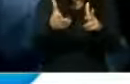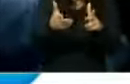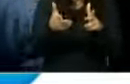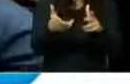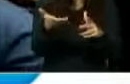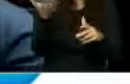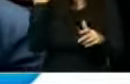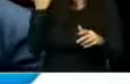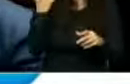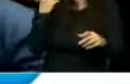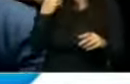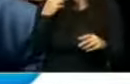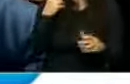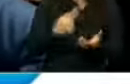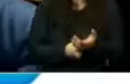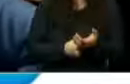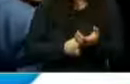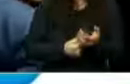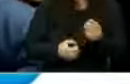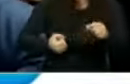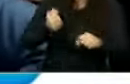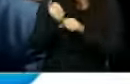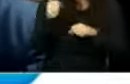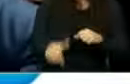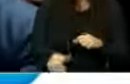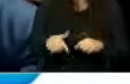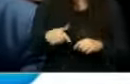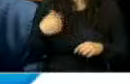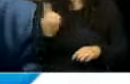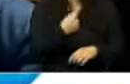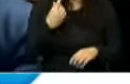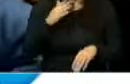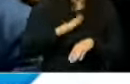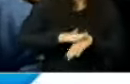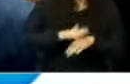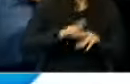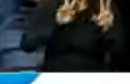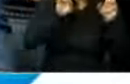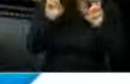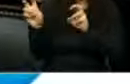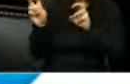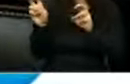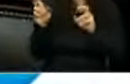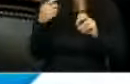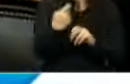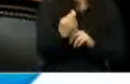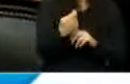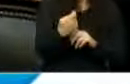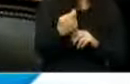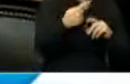que eligen no tratar. A ver, Emma, sigamos con vos y sigamos charlando a ver si se puede con alguno de ellos.